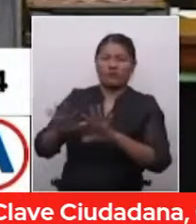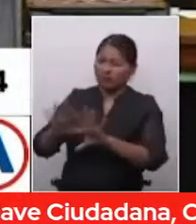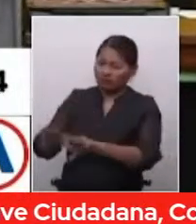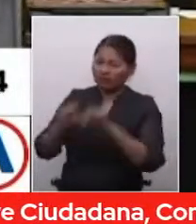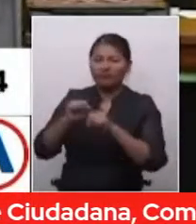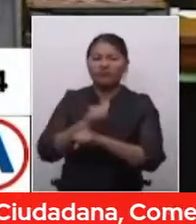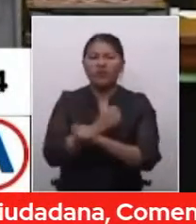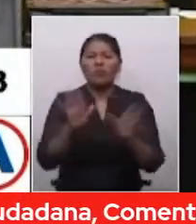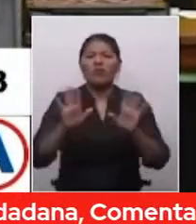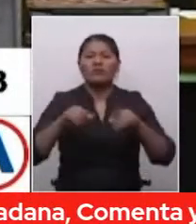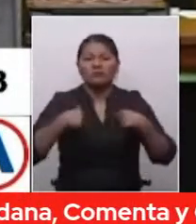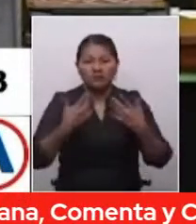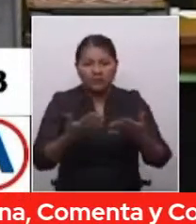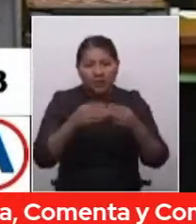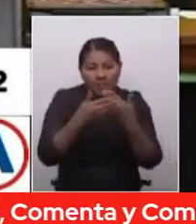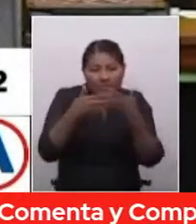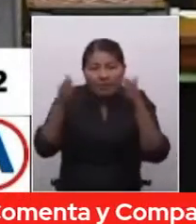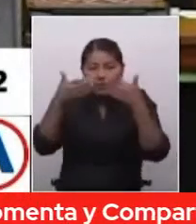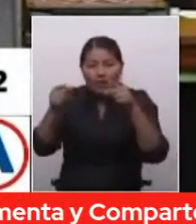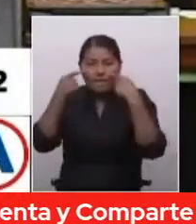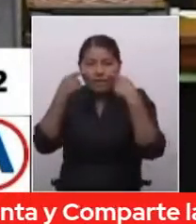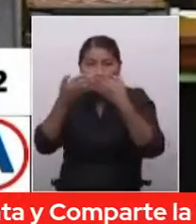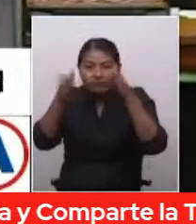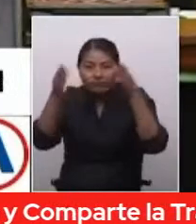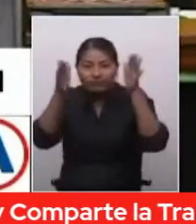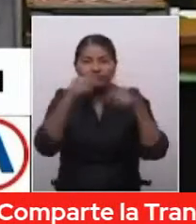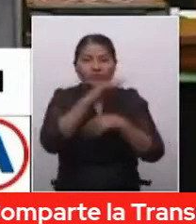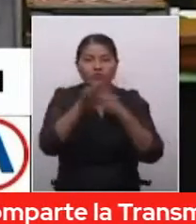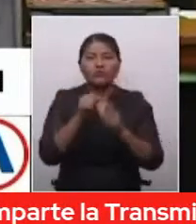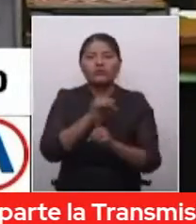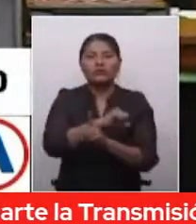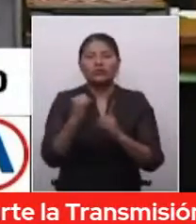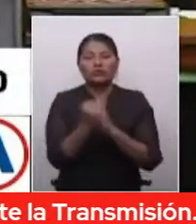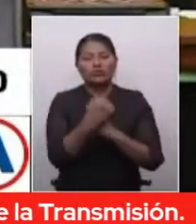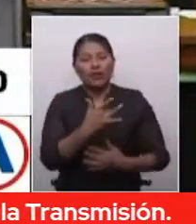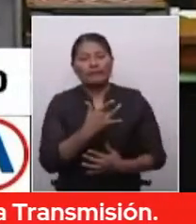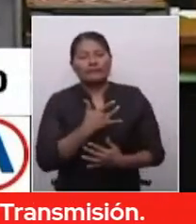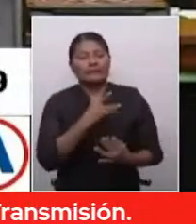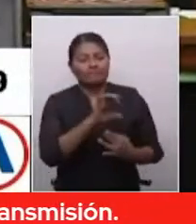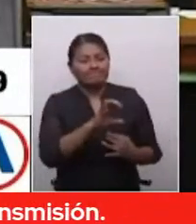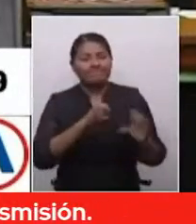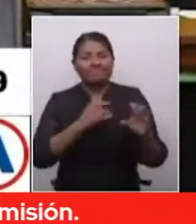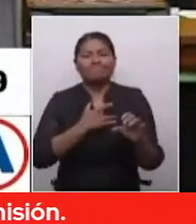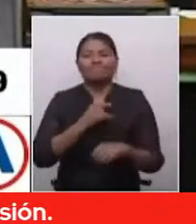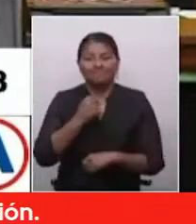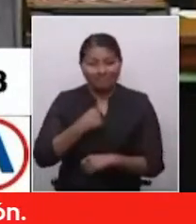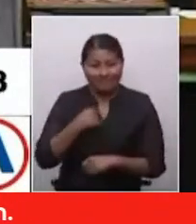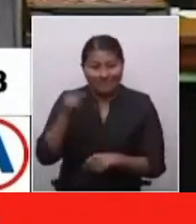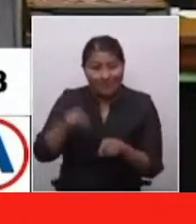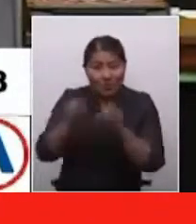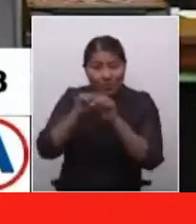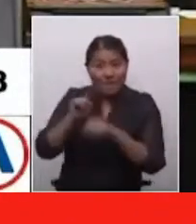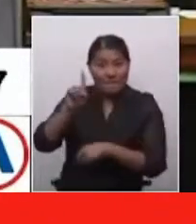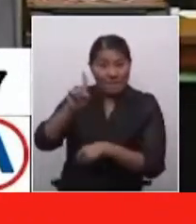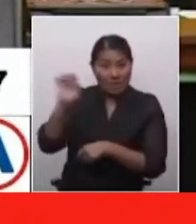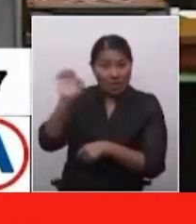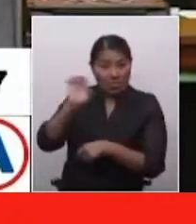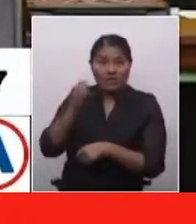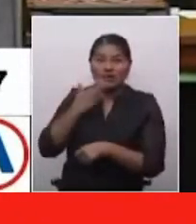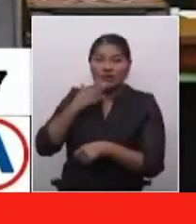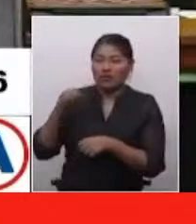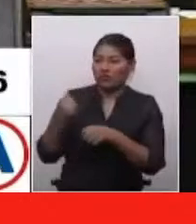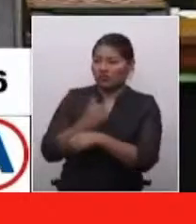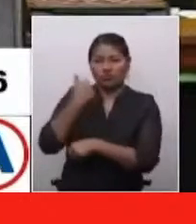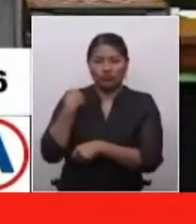tener amplitud de mente, pero sobre todo sensibilidad social. Por ello, a partir del 1 de enero, con el triunfo de